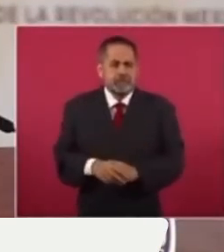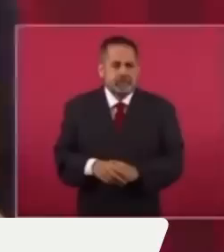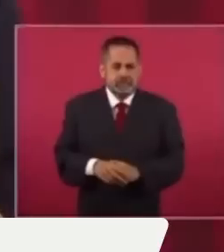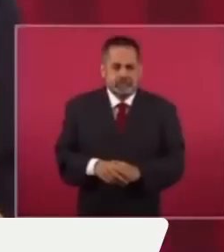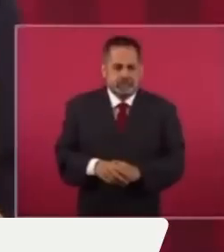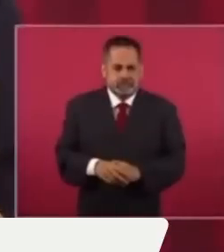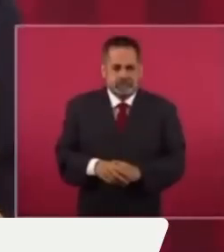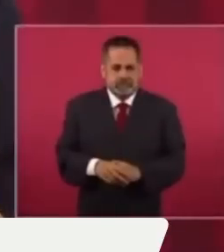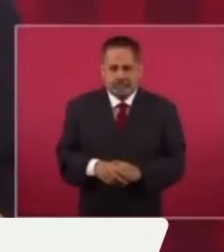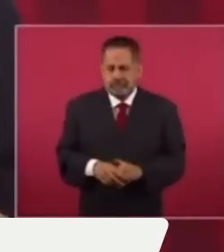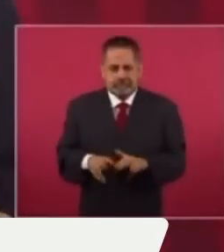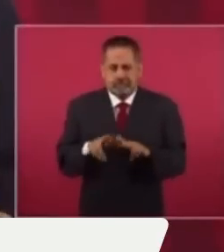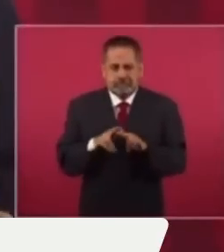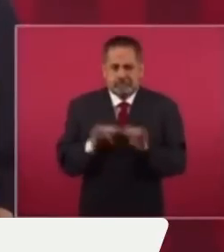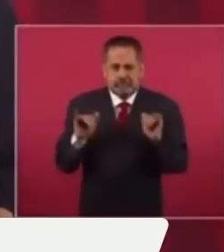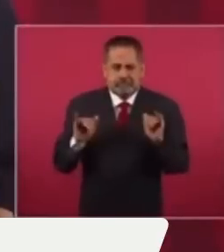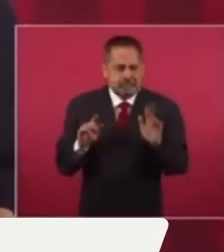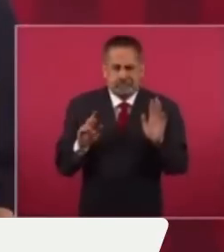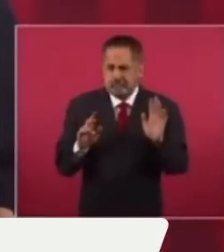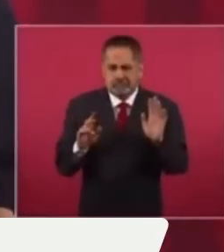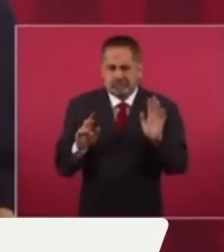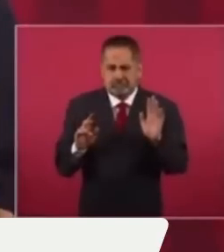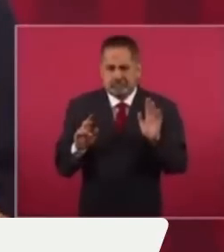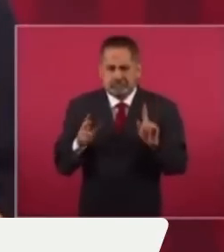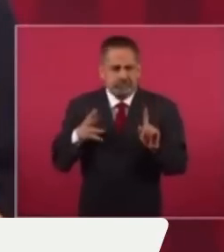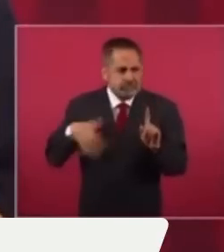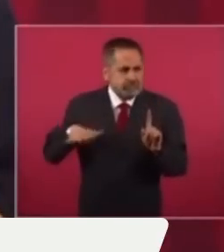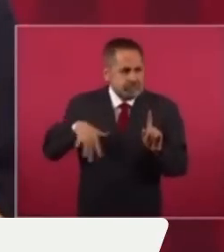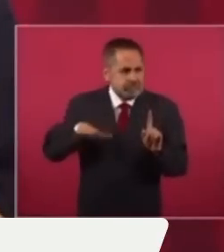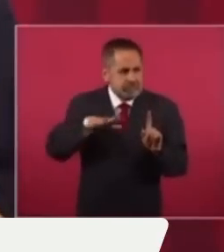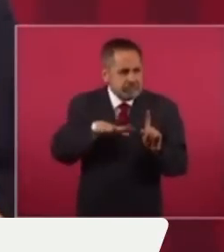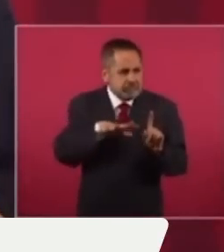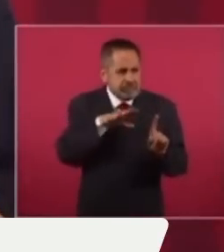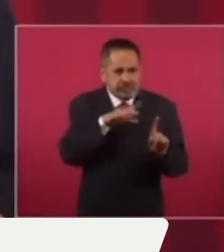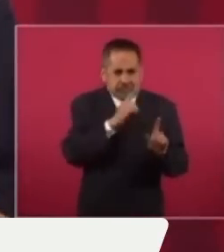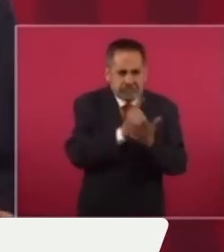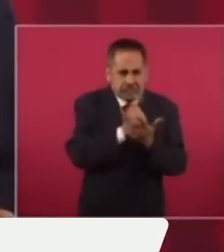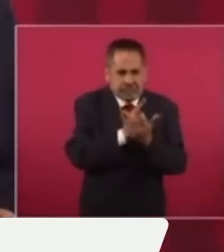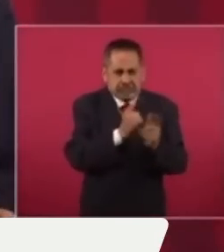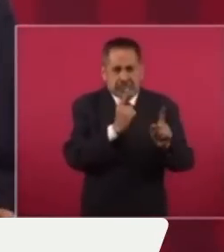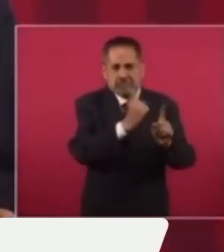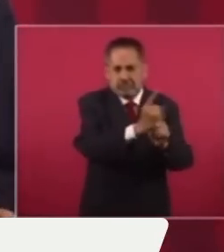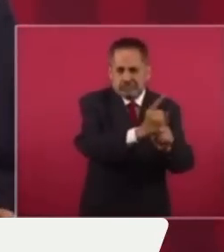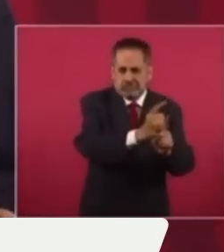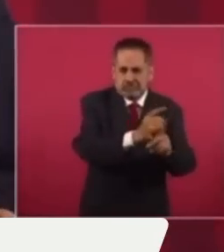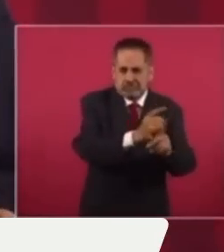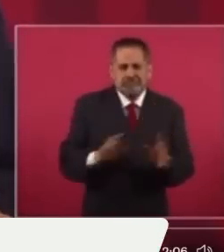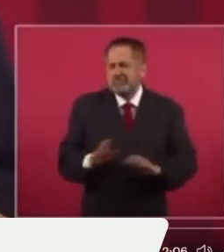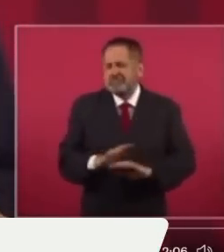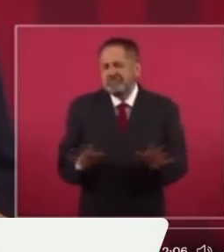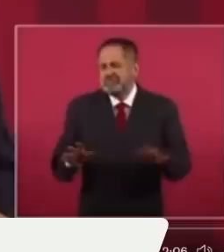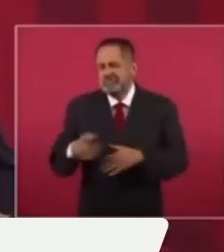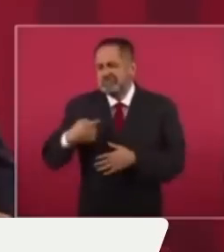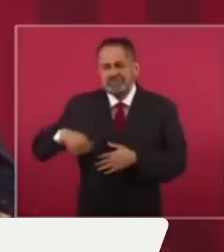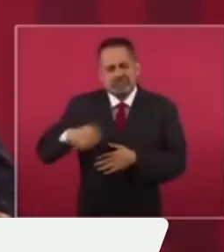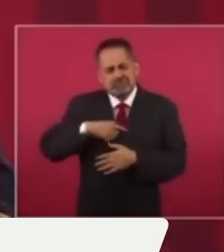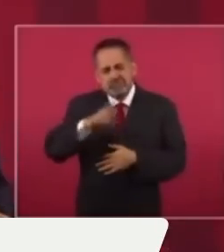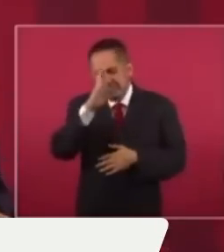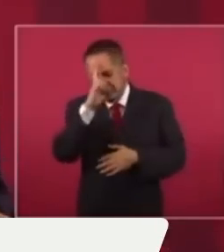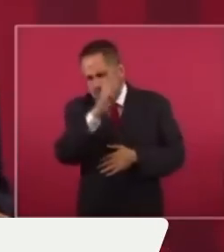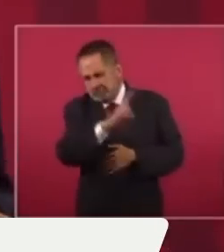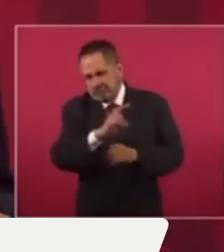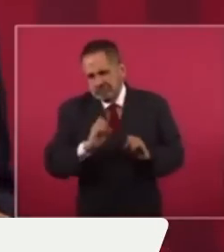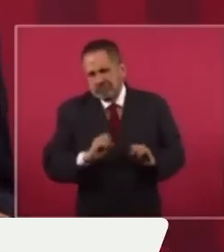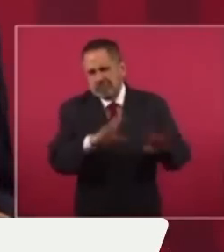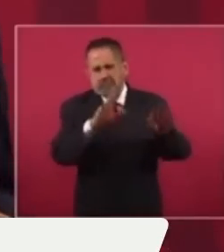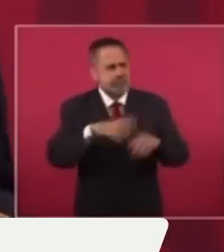nadie la perseguido nosotros somos respetuosos de la libertad de expresión de